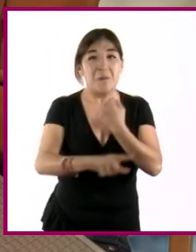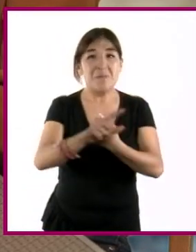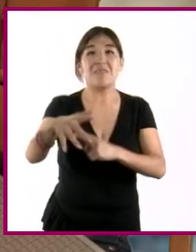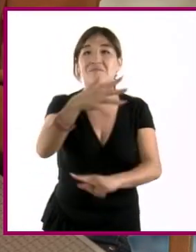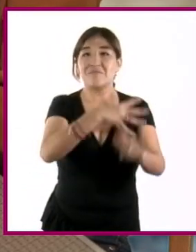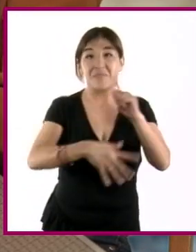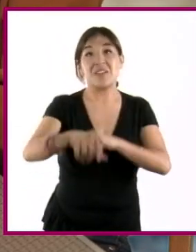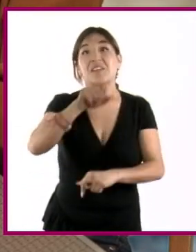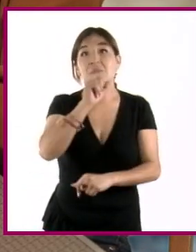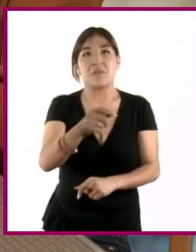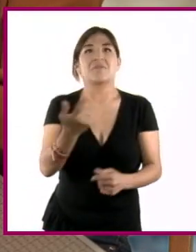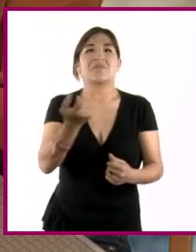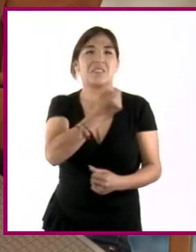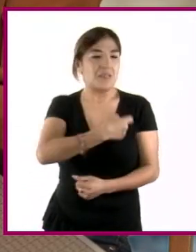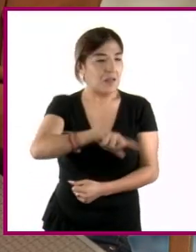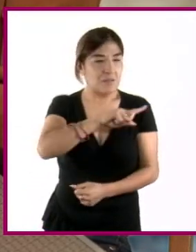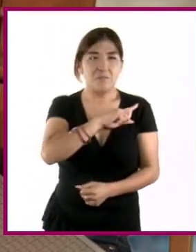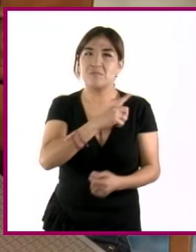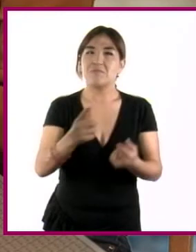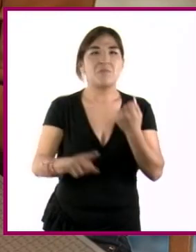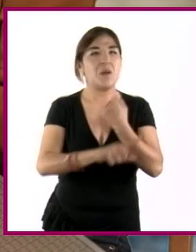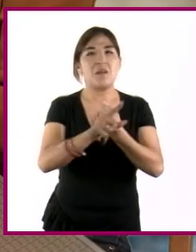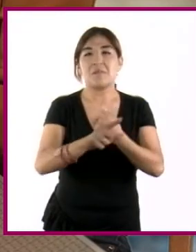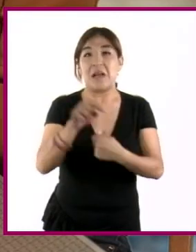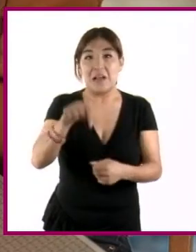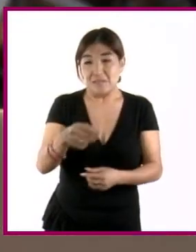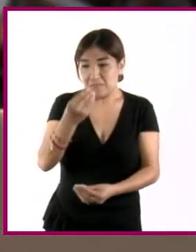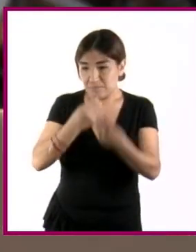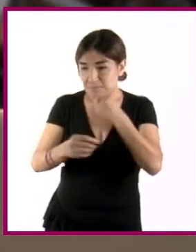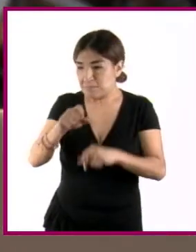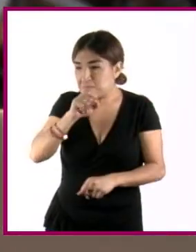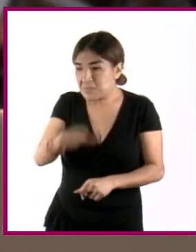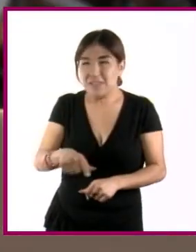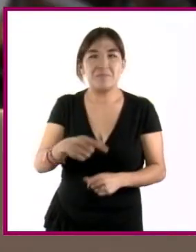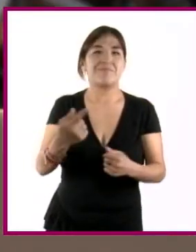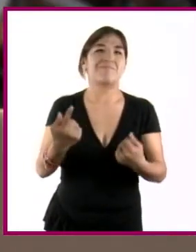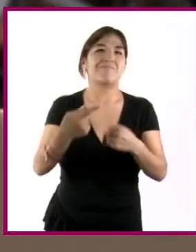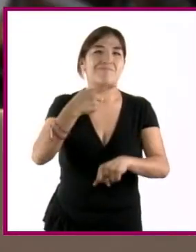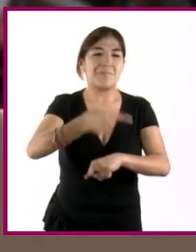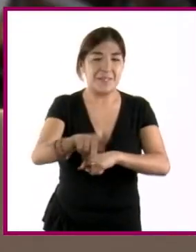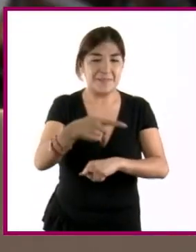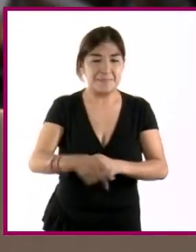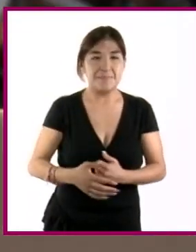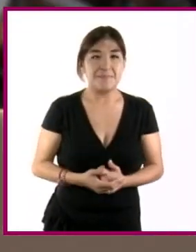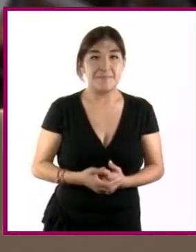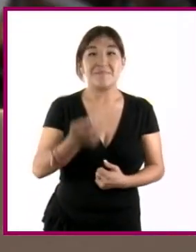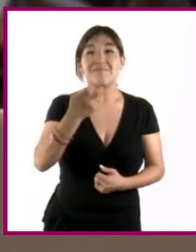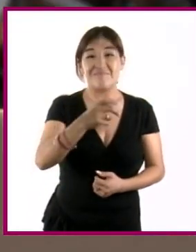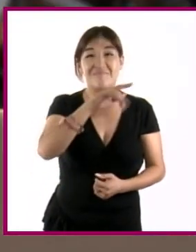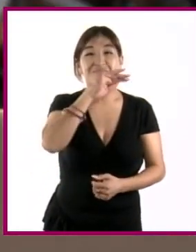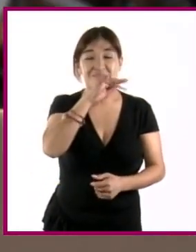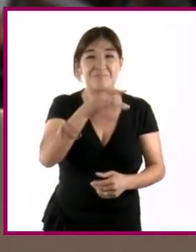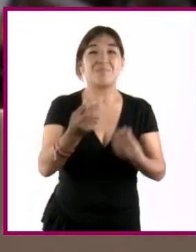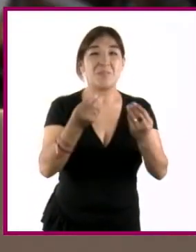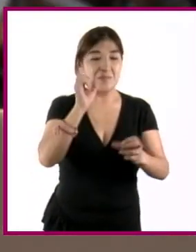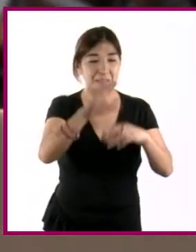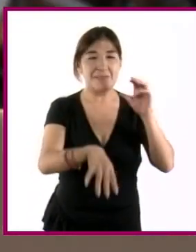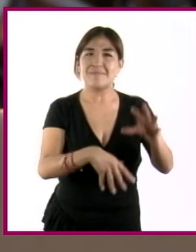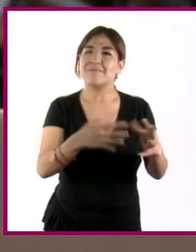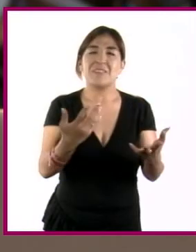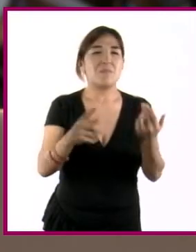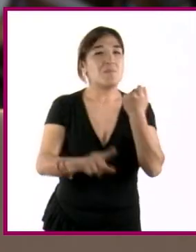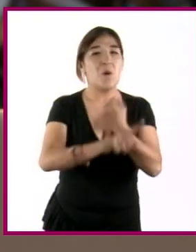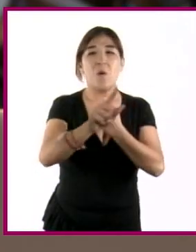de salud por todo el plástico que está llegando a nuestros alimentos. La contaminación es un desafío global y es inaceptable que